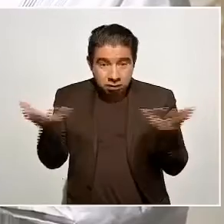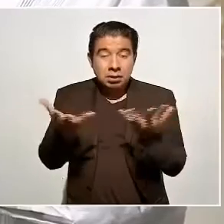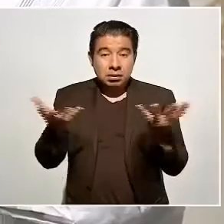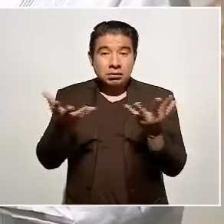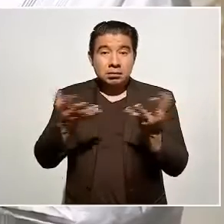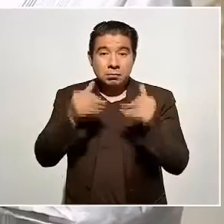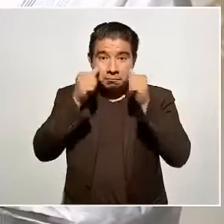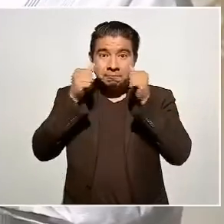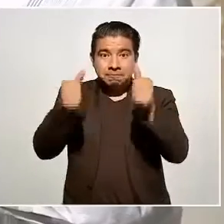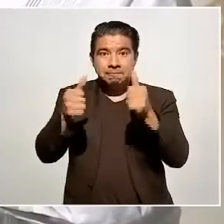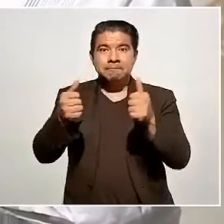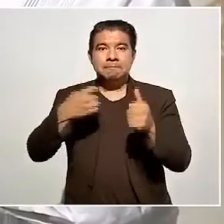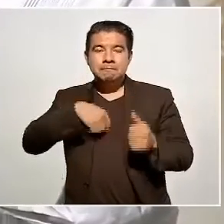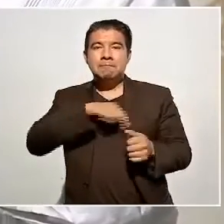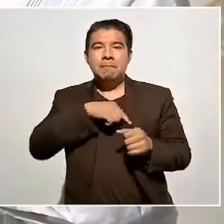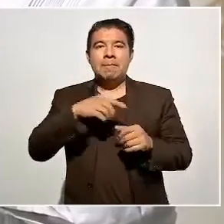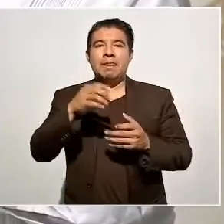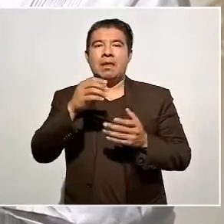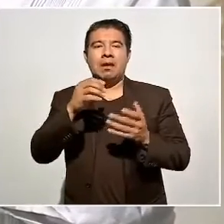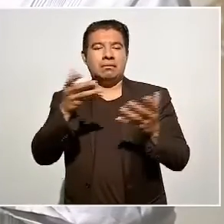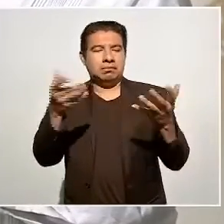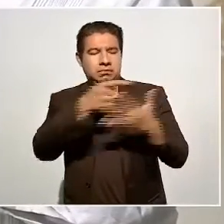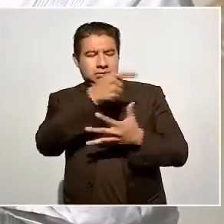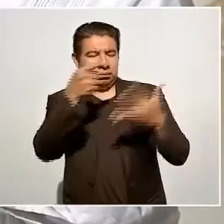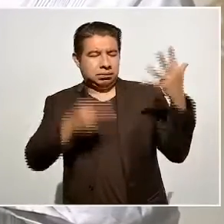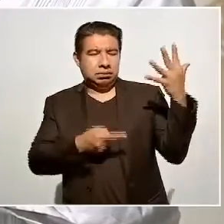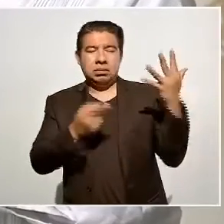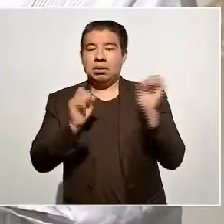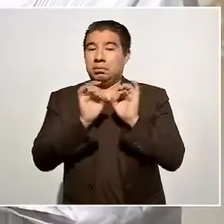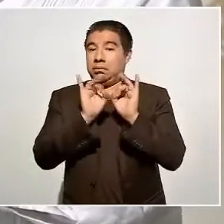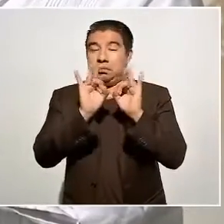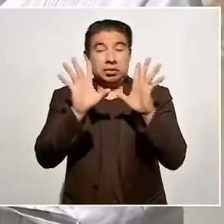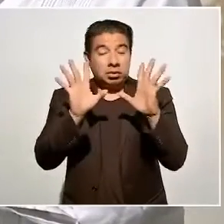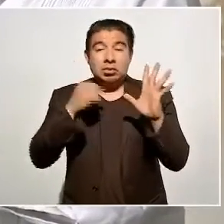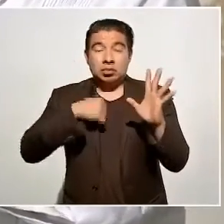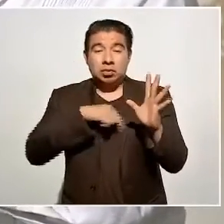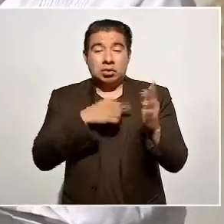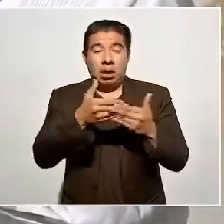por todos los imprevistos. Acabamos de